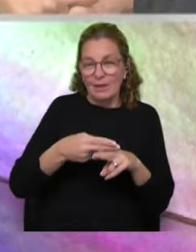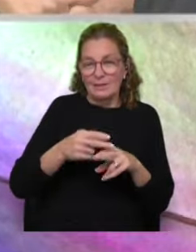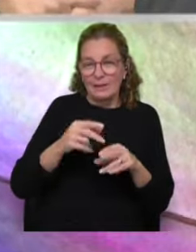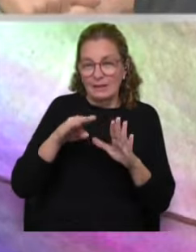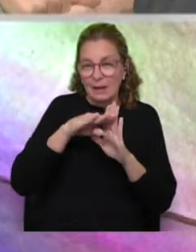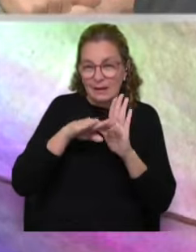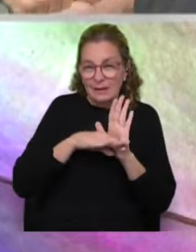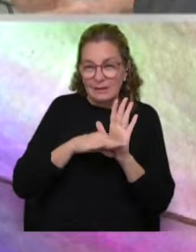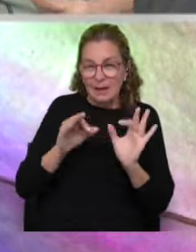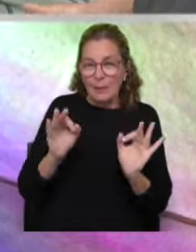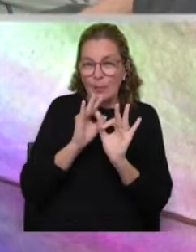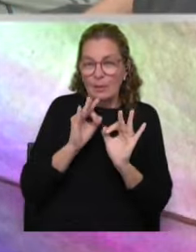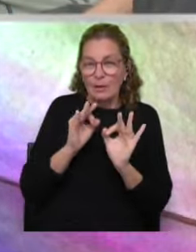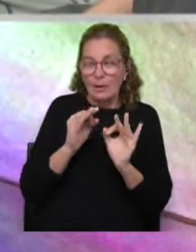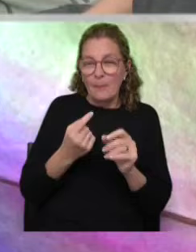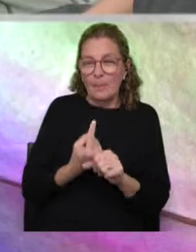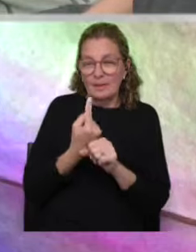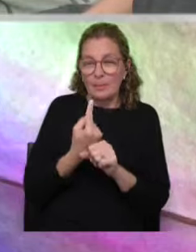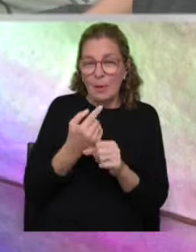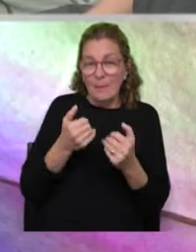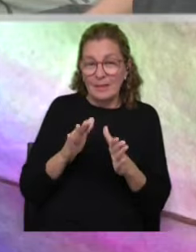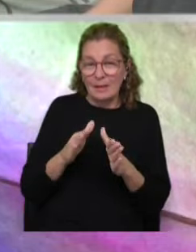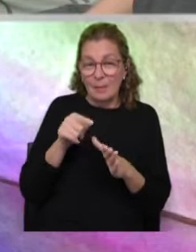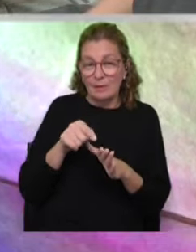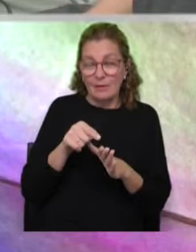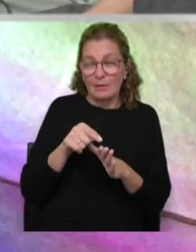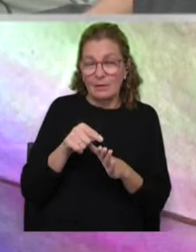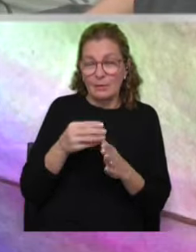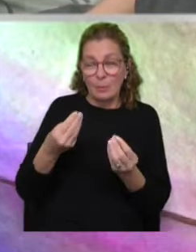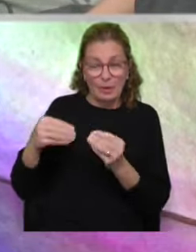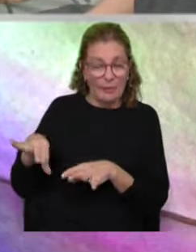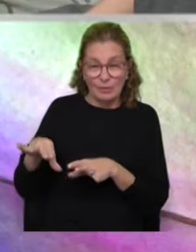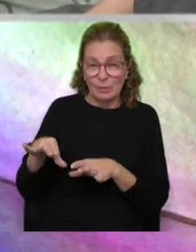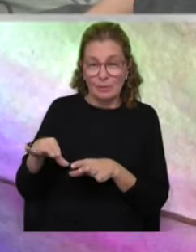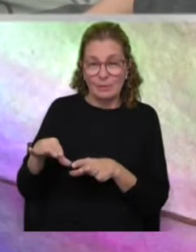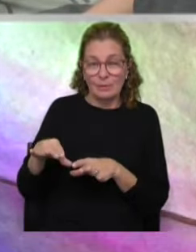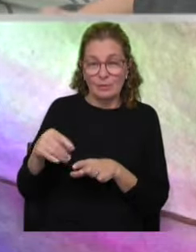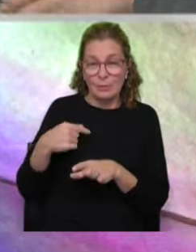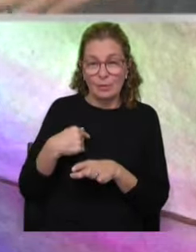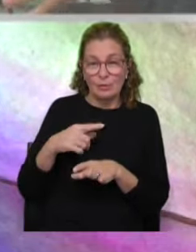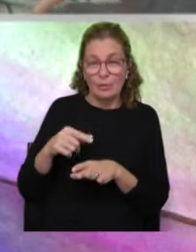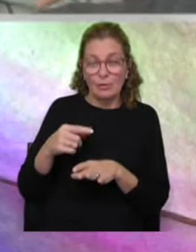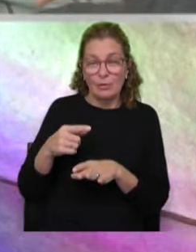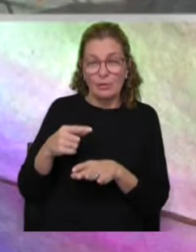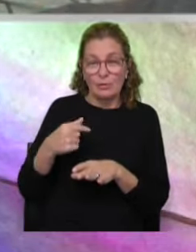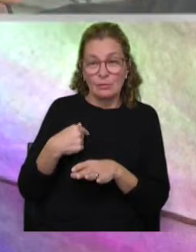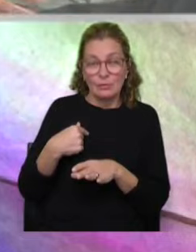lista de temas que al principio, cuando empezamos, estaba en eso, después la delegó. Estaba yo, después yo fui.